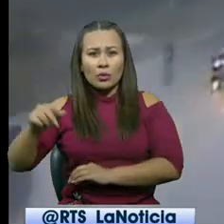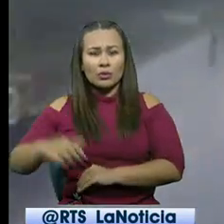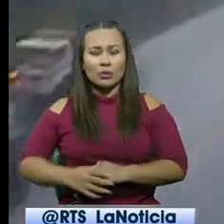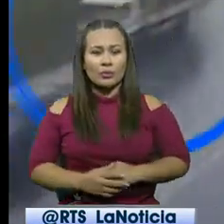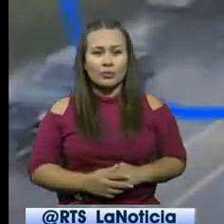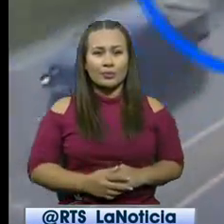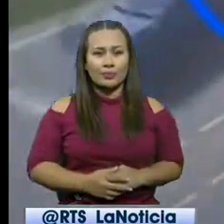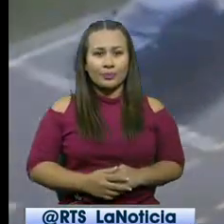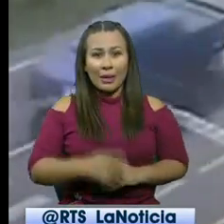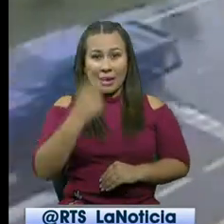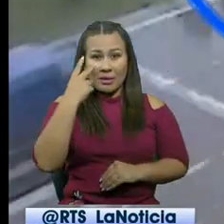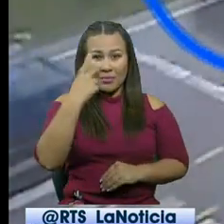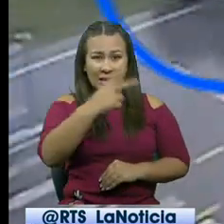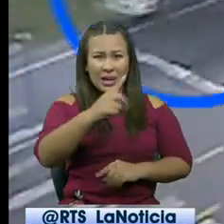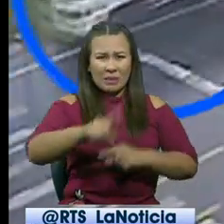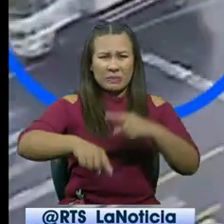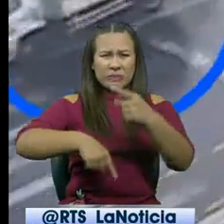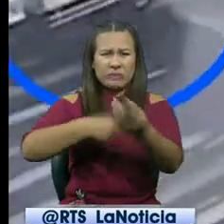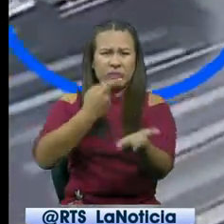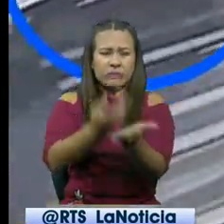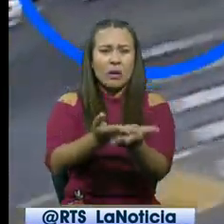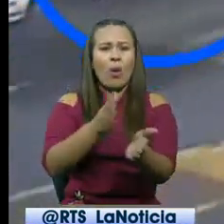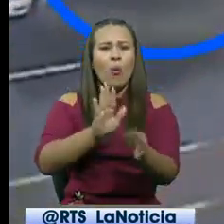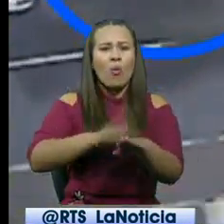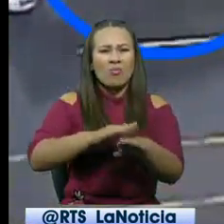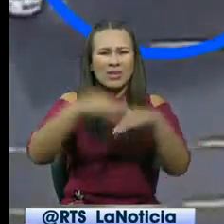se divisa esto.